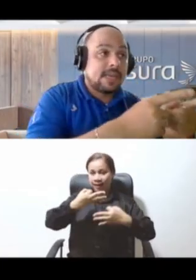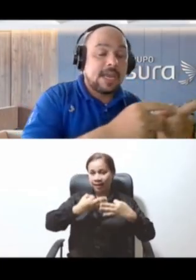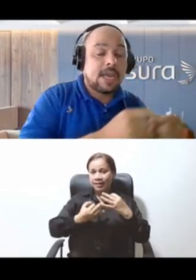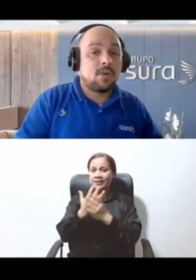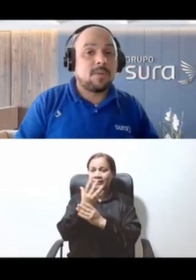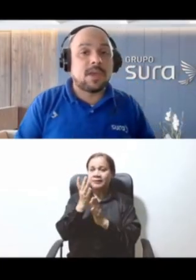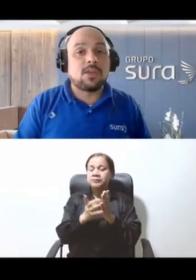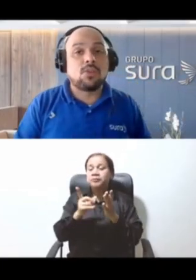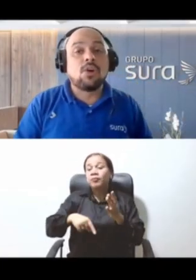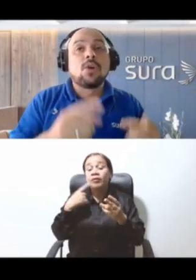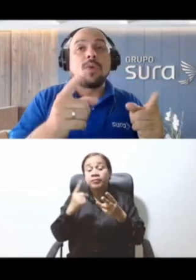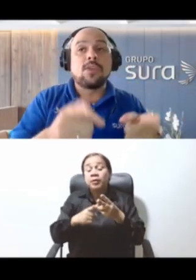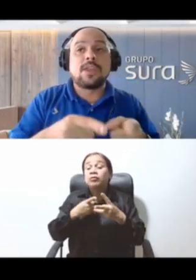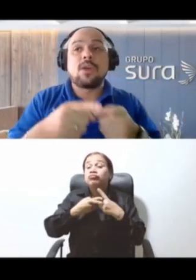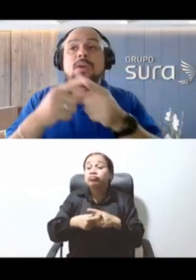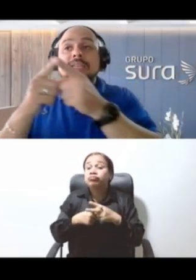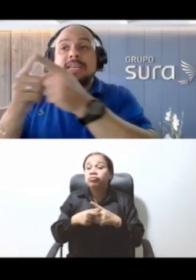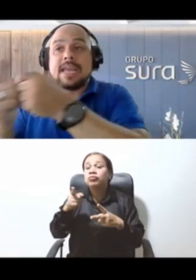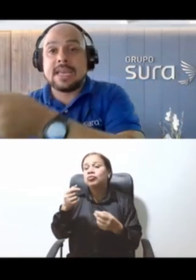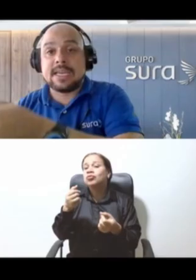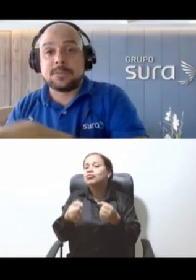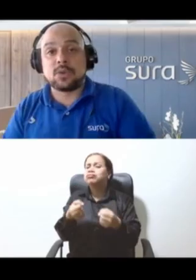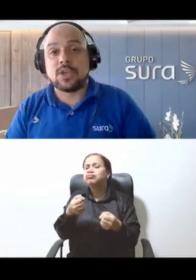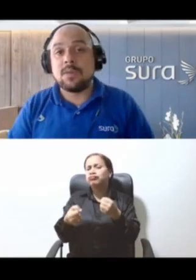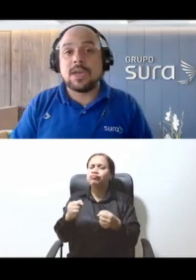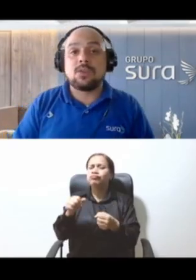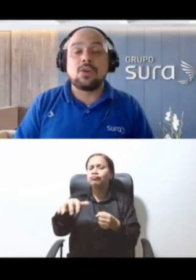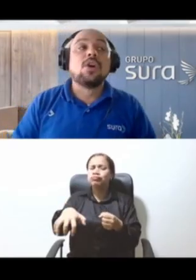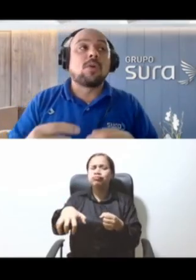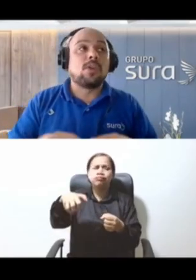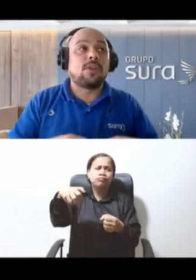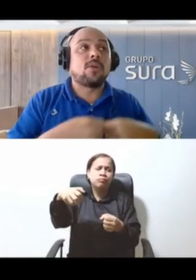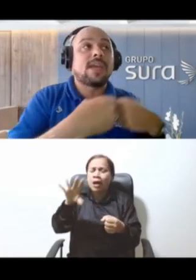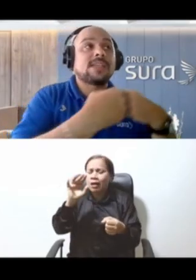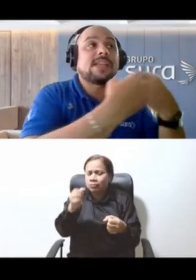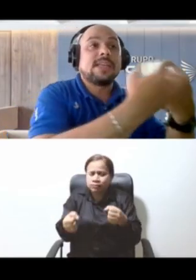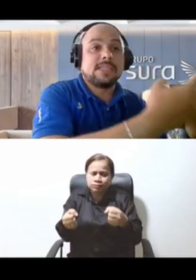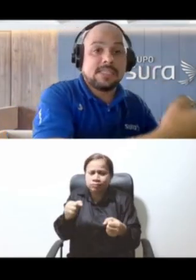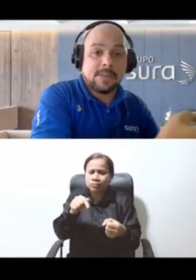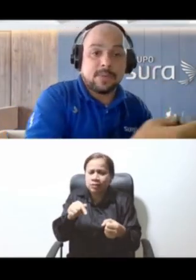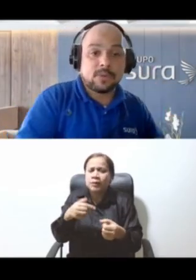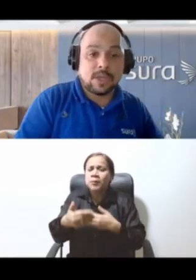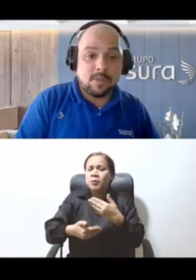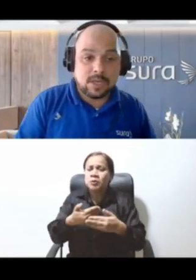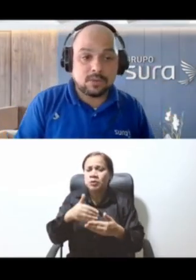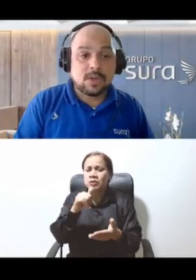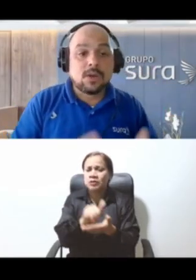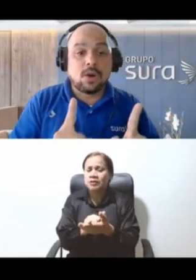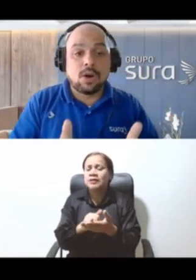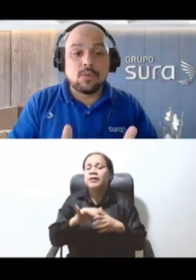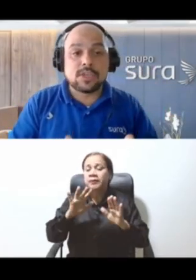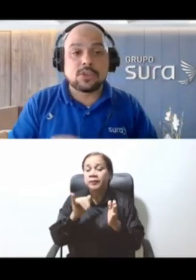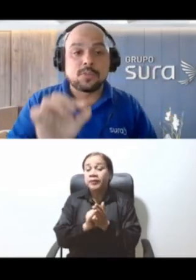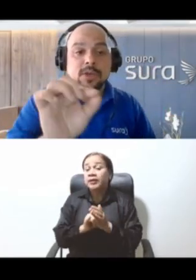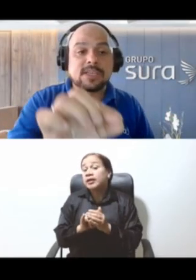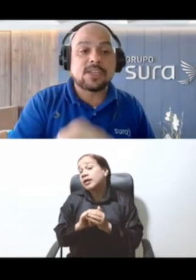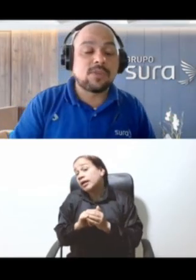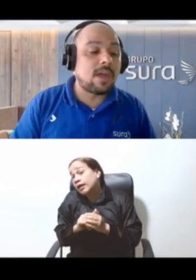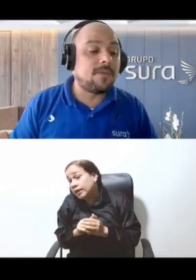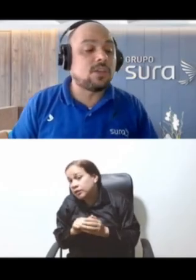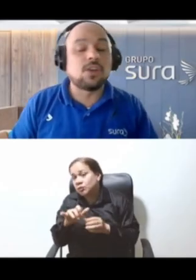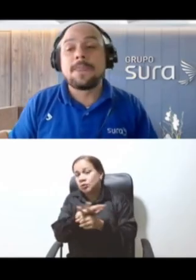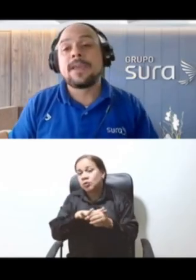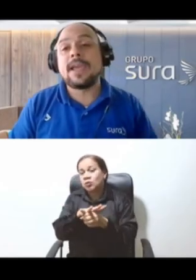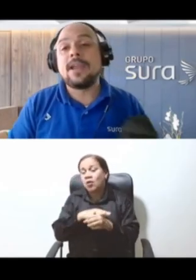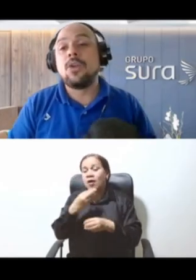hay máquinas en movimiento, cuando tengo que hacer X procedimiento, cuando tengo que hacer Y procedimiento. Ojo muchachos, porque